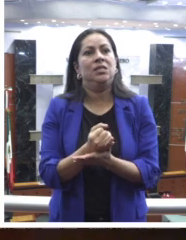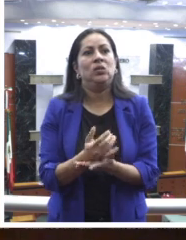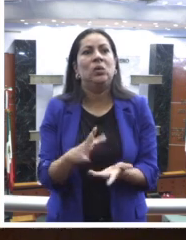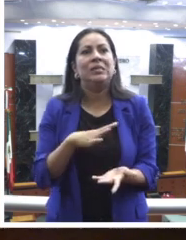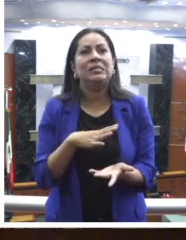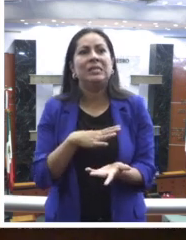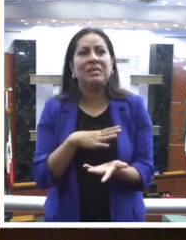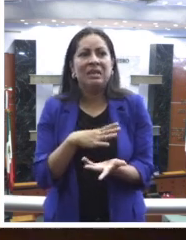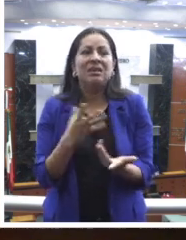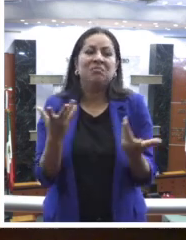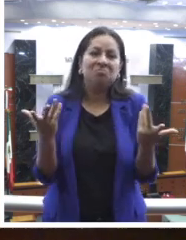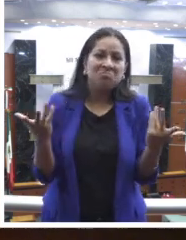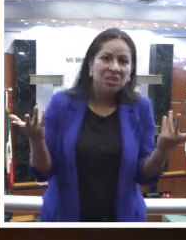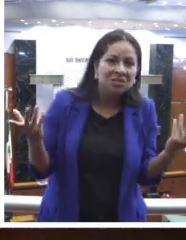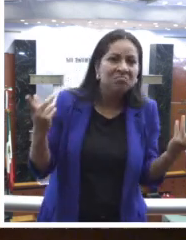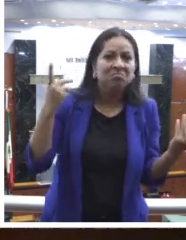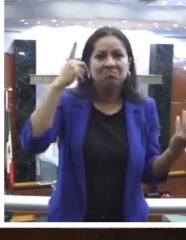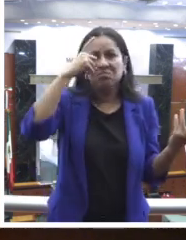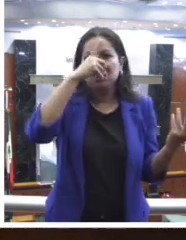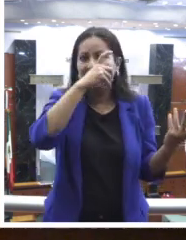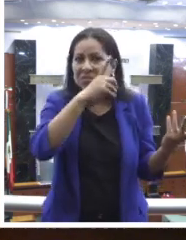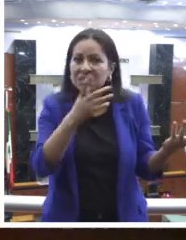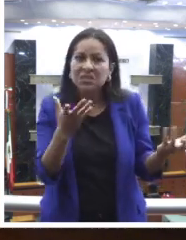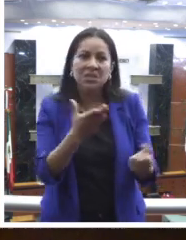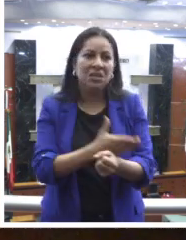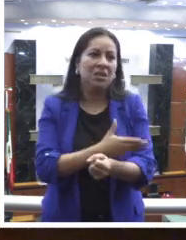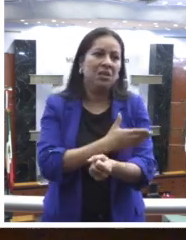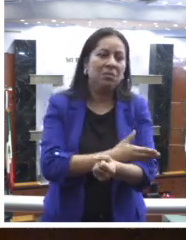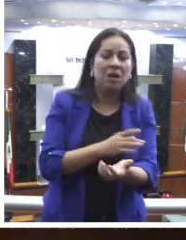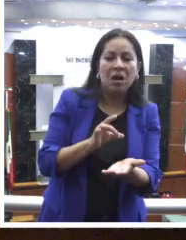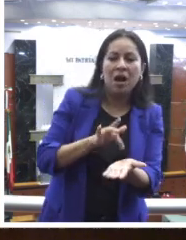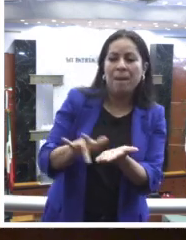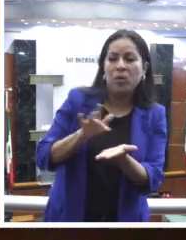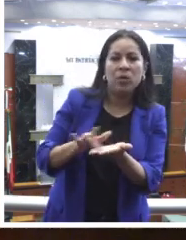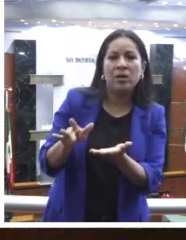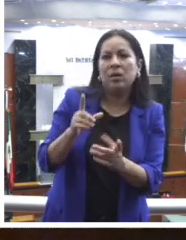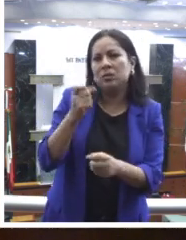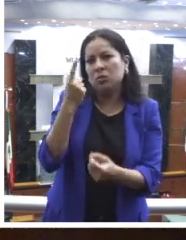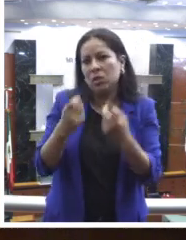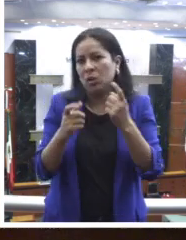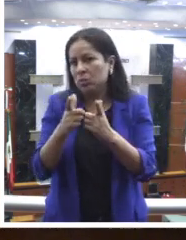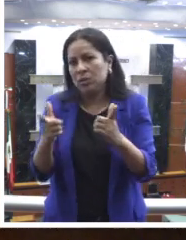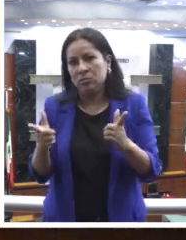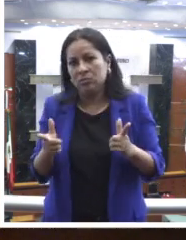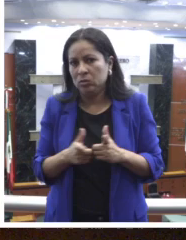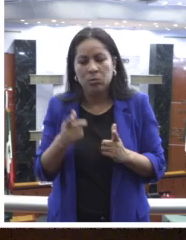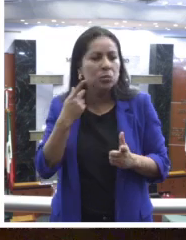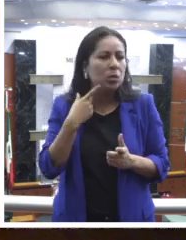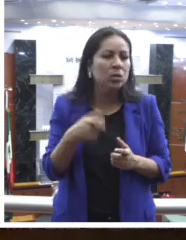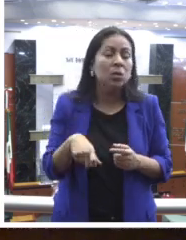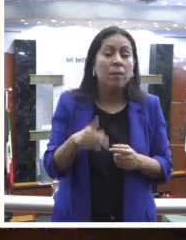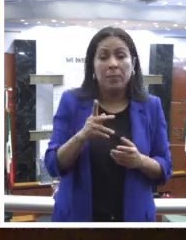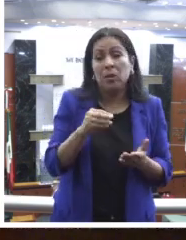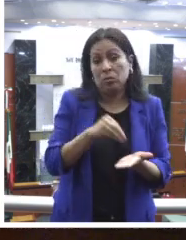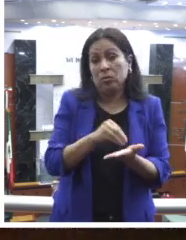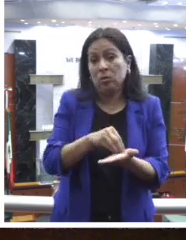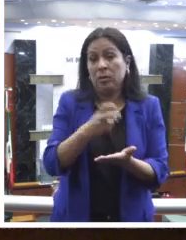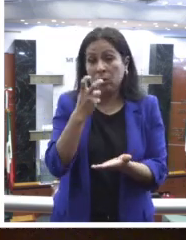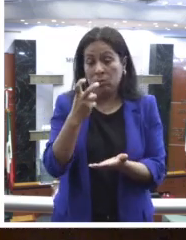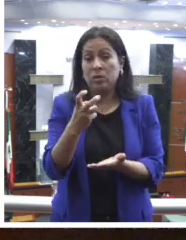tengan implicaciones no acompañadas por algunas expresiones y que sin embargo aún con